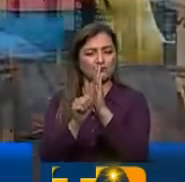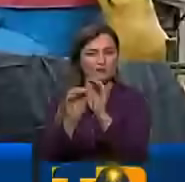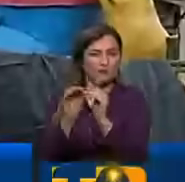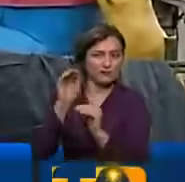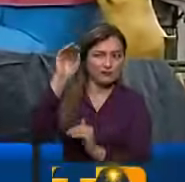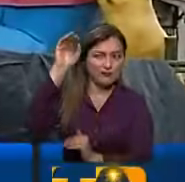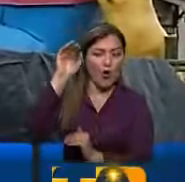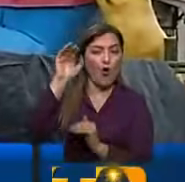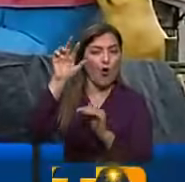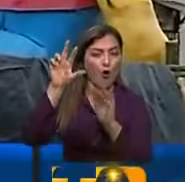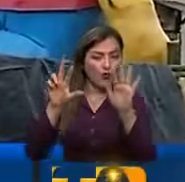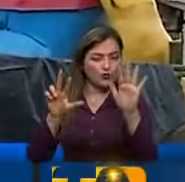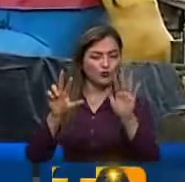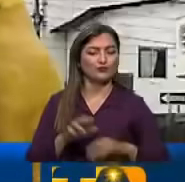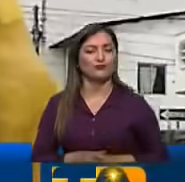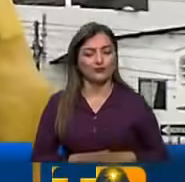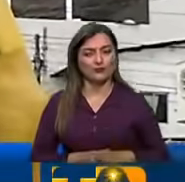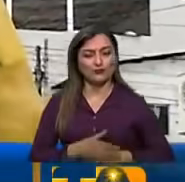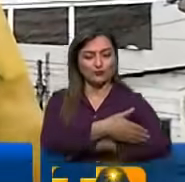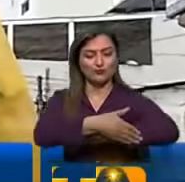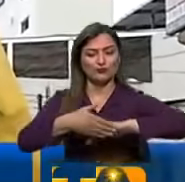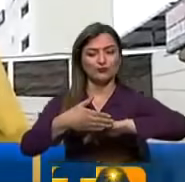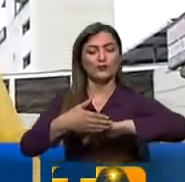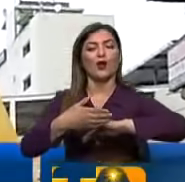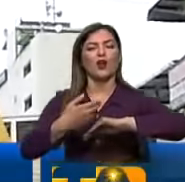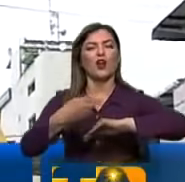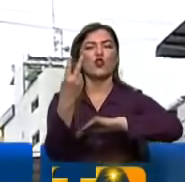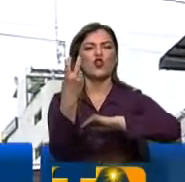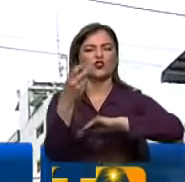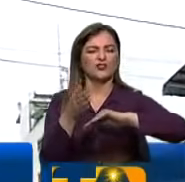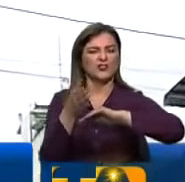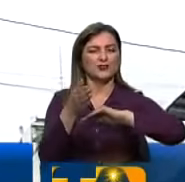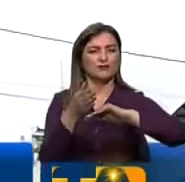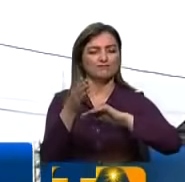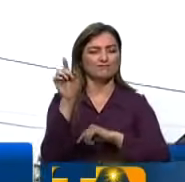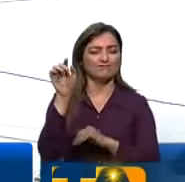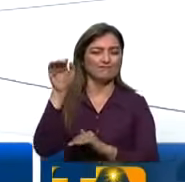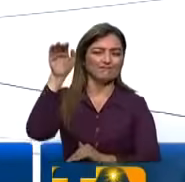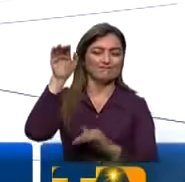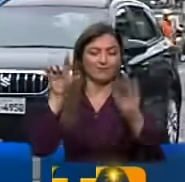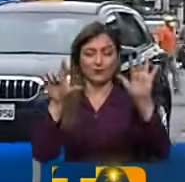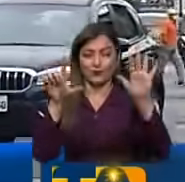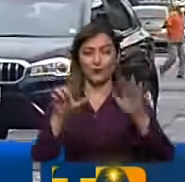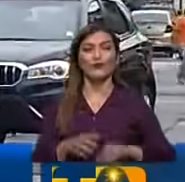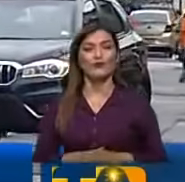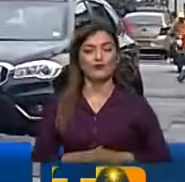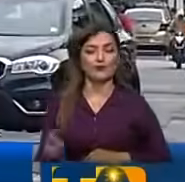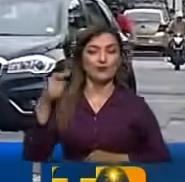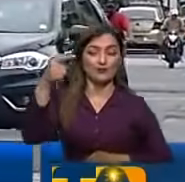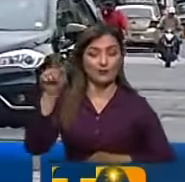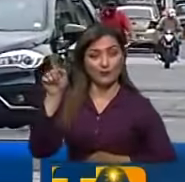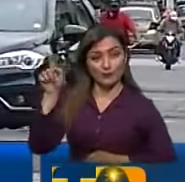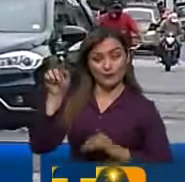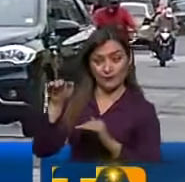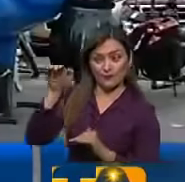altura. Siguiendo con el recorrido, en las calles Huancavilca y La 12 encuentran a Bart Simpson con 7 metros de altura. En la otra esquina está